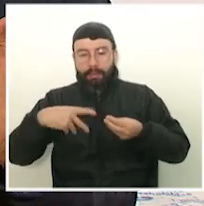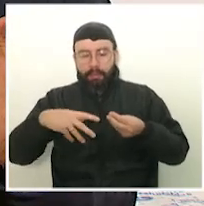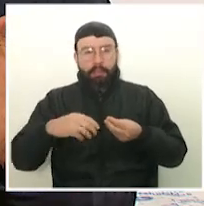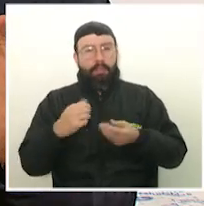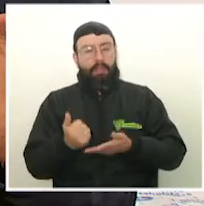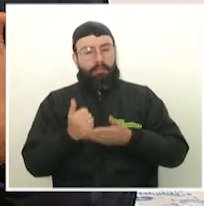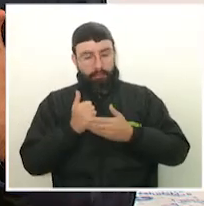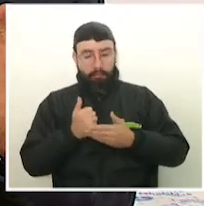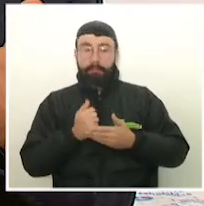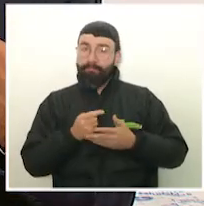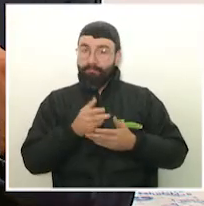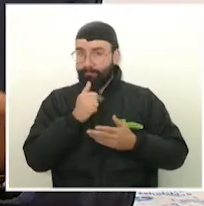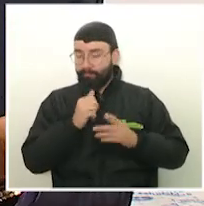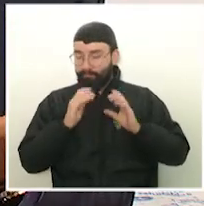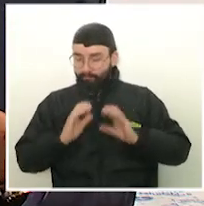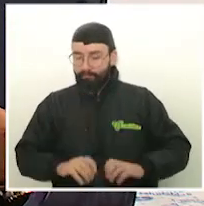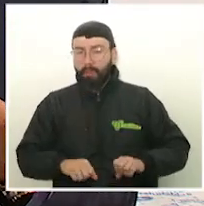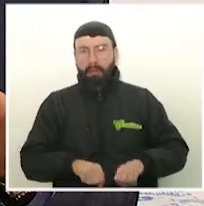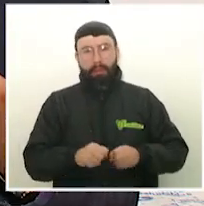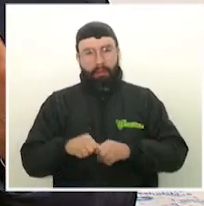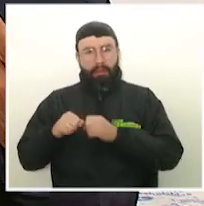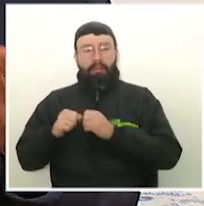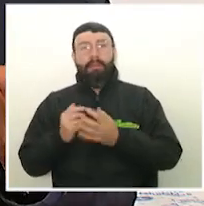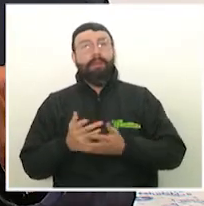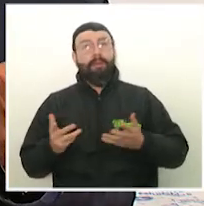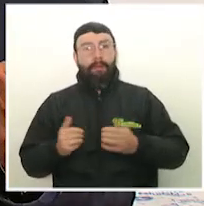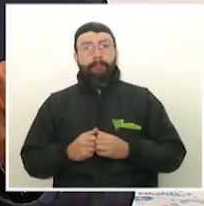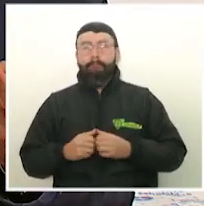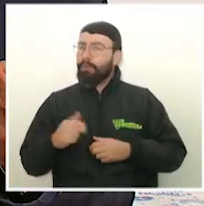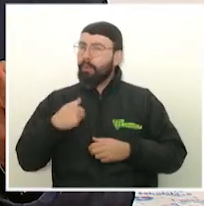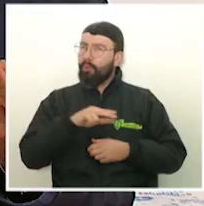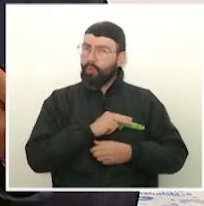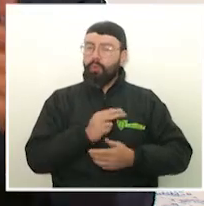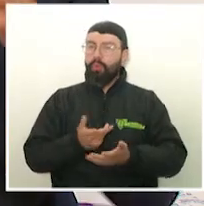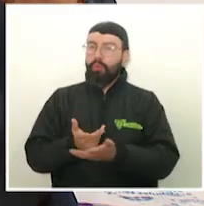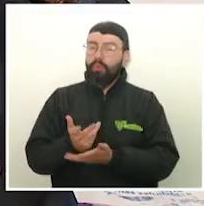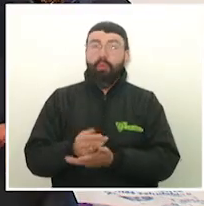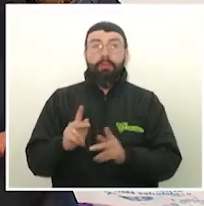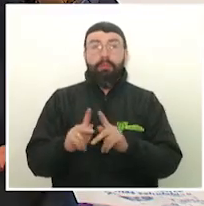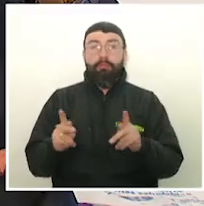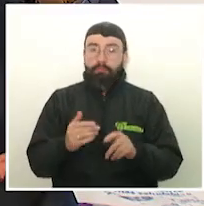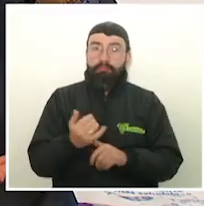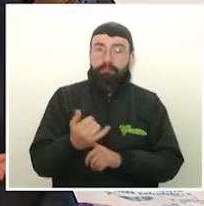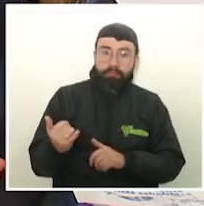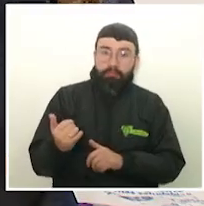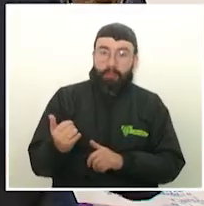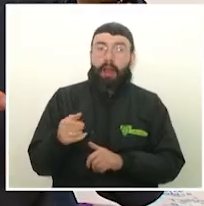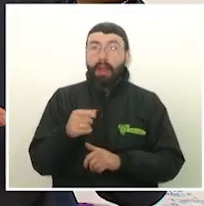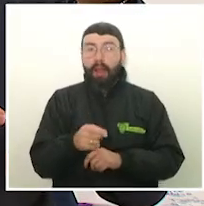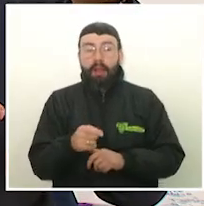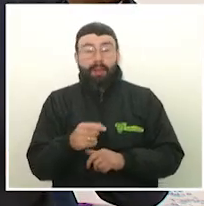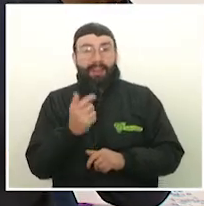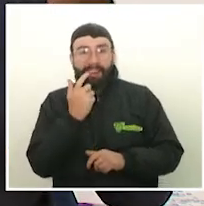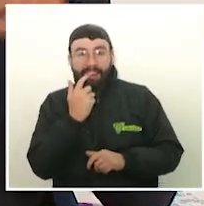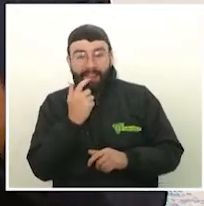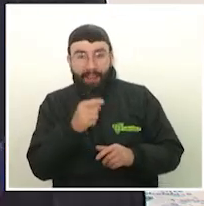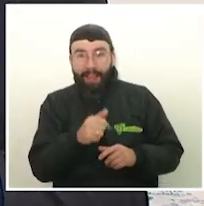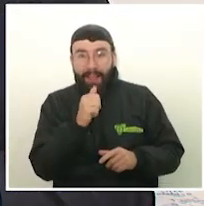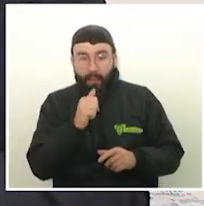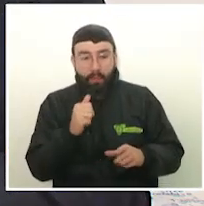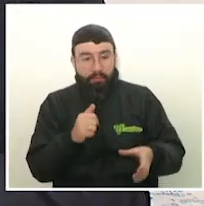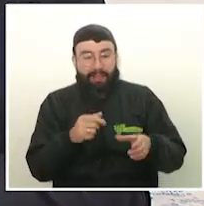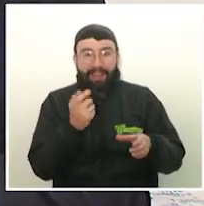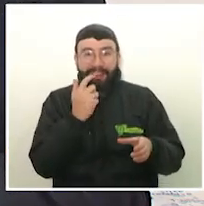sistémicos y orgánicos. Nosotros recomendamos a las personas utilizar botellas de vidrio para el agua de